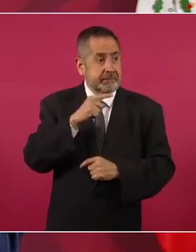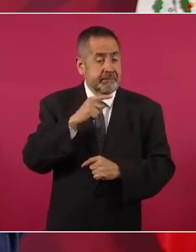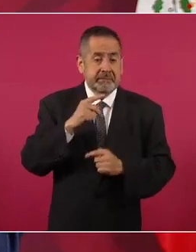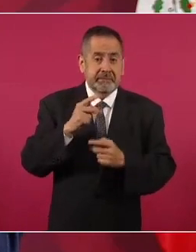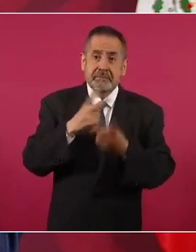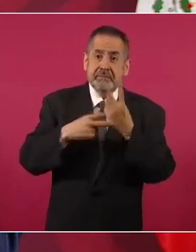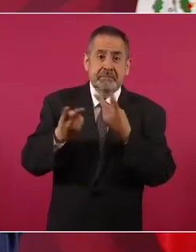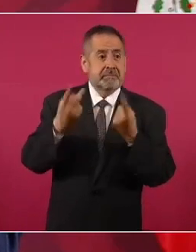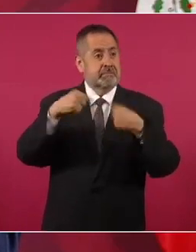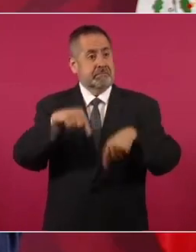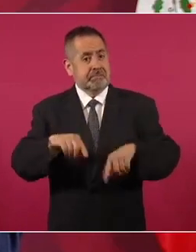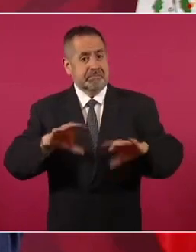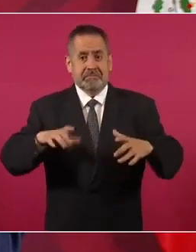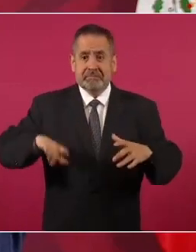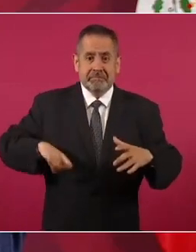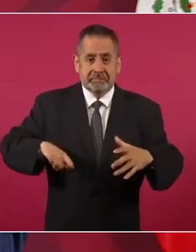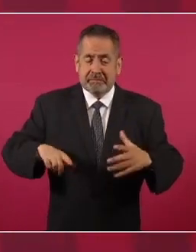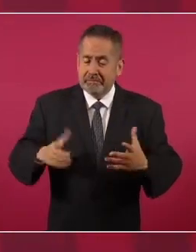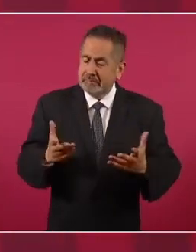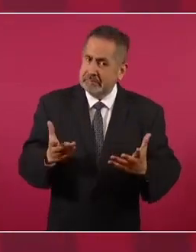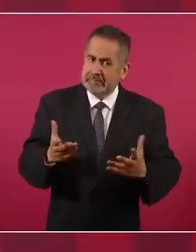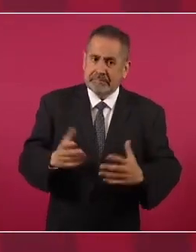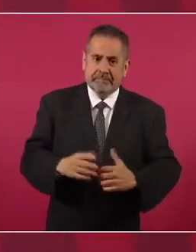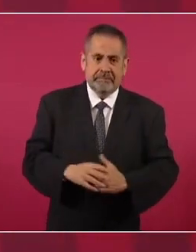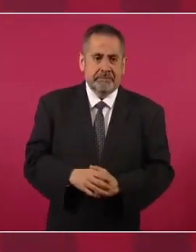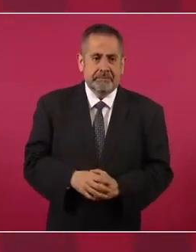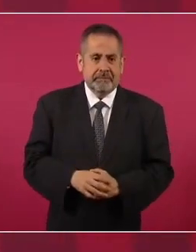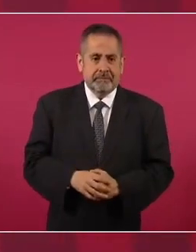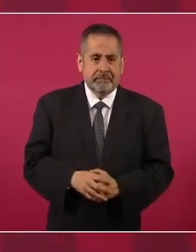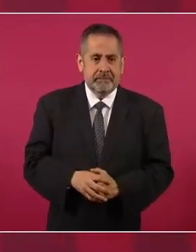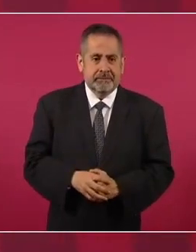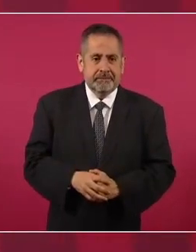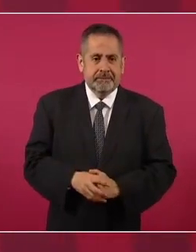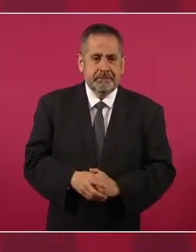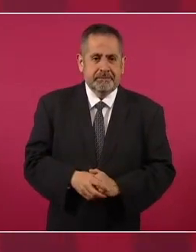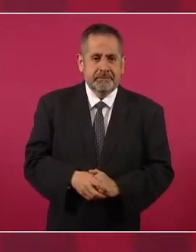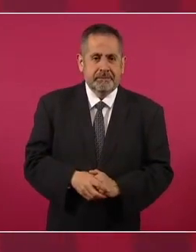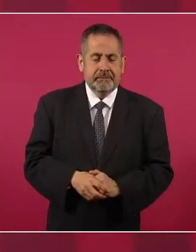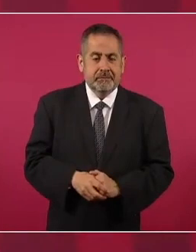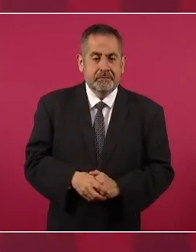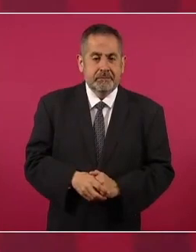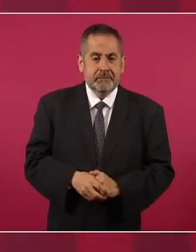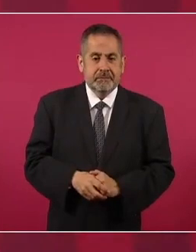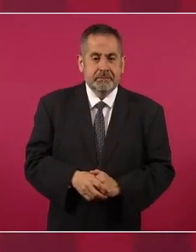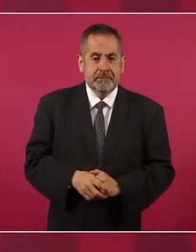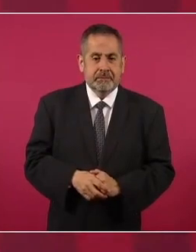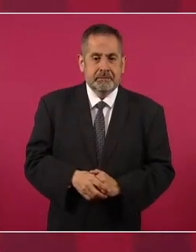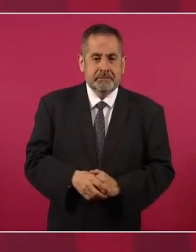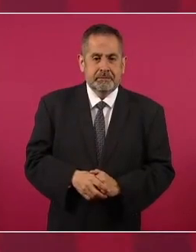regrese, la